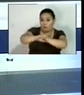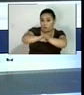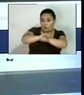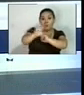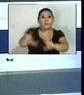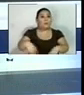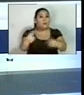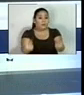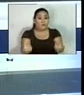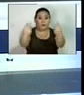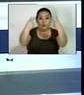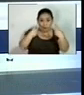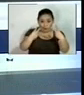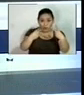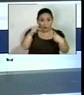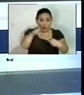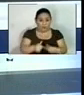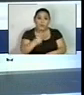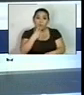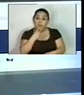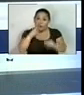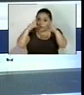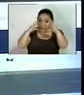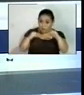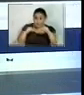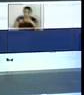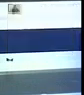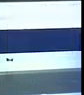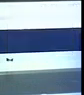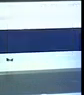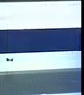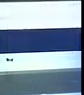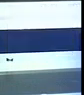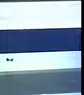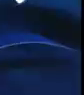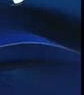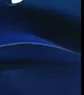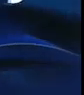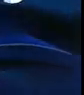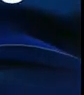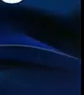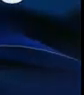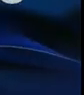regresamos con más de Noticiero Hechos en este viernes. Además, les recordamos, tenemos una transmisión en Facebook.